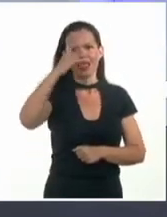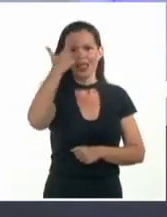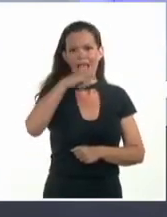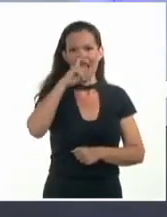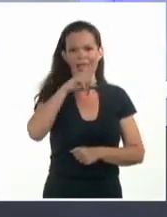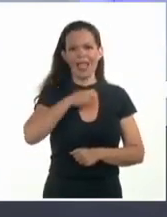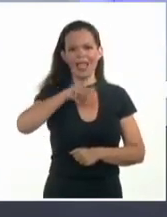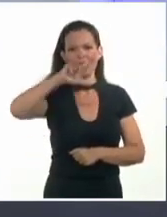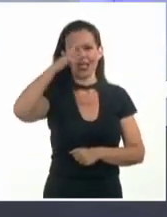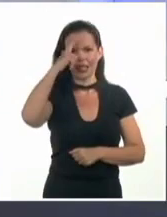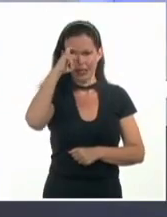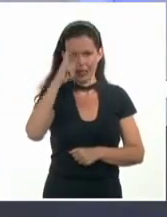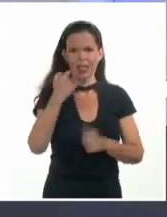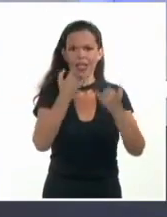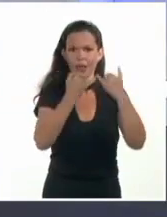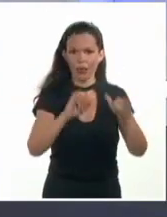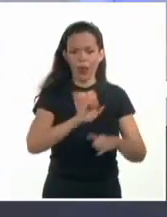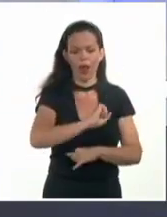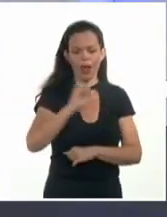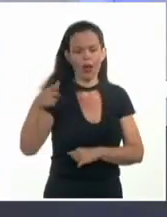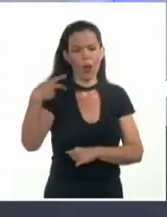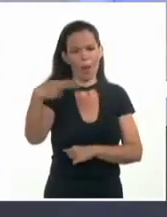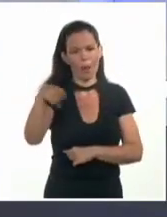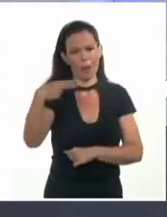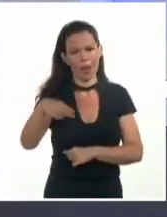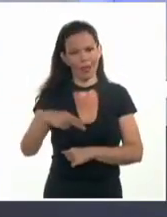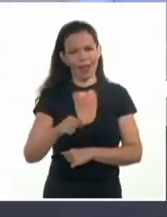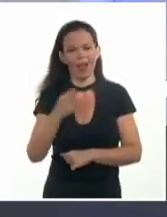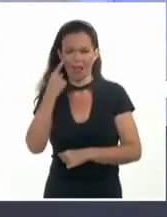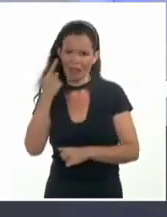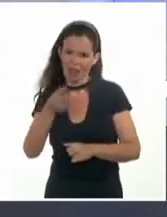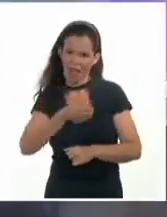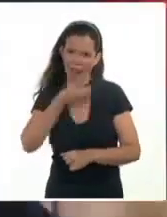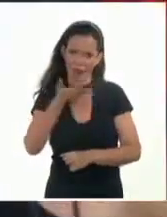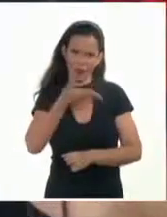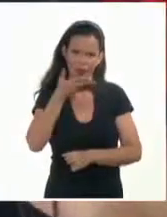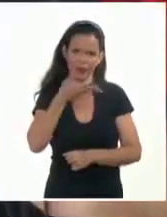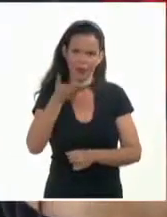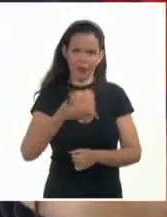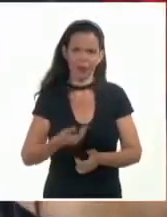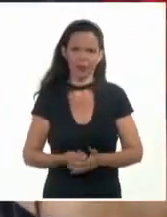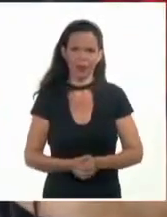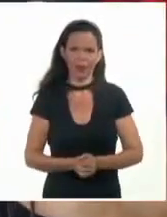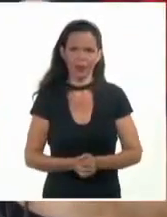Después de su actuación, ellas ofrecieron declaraciones al periodista Ernesto Ruiz Ramos.